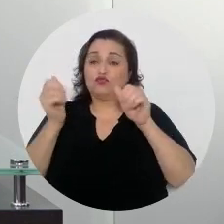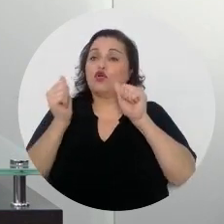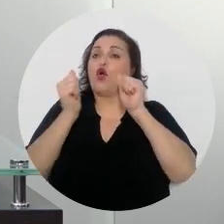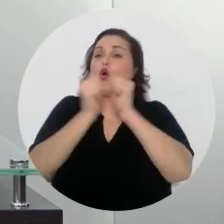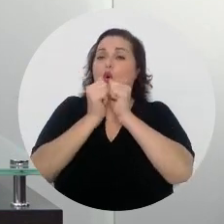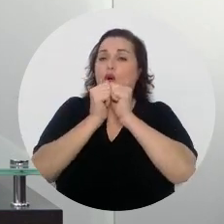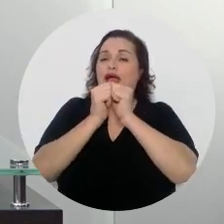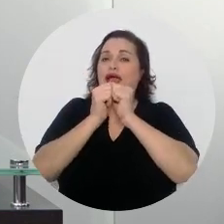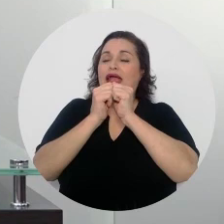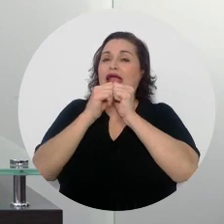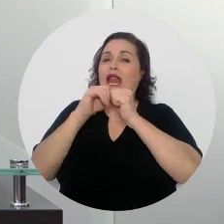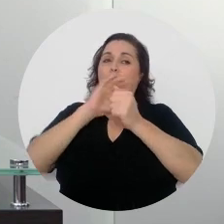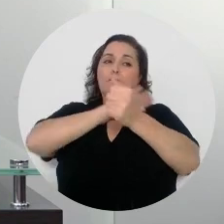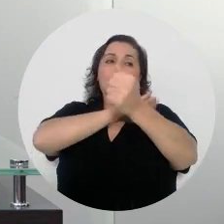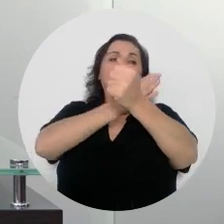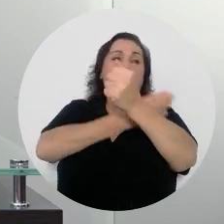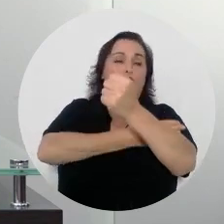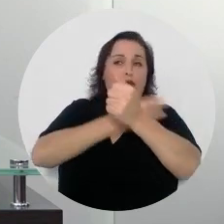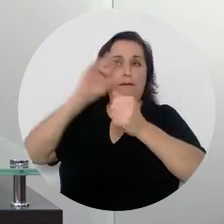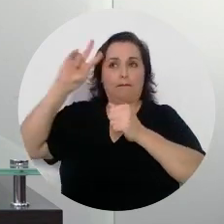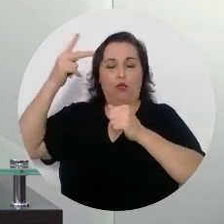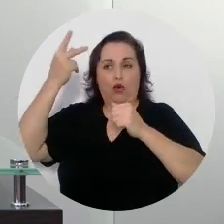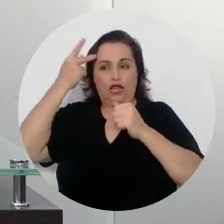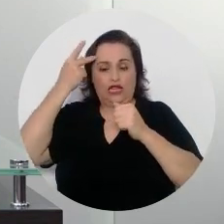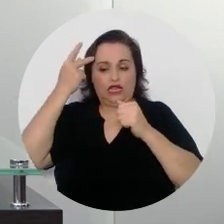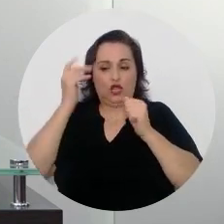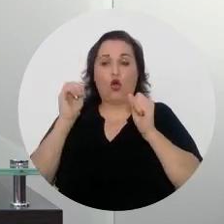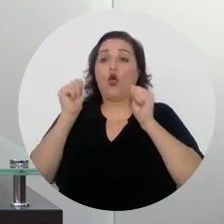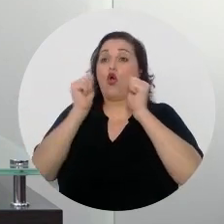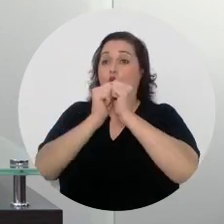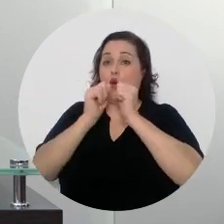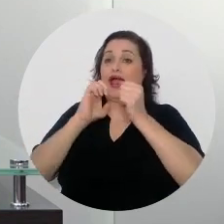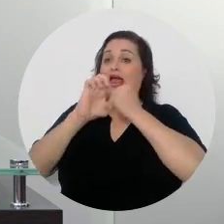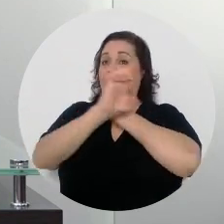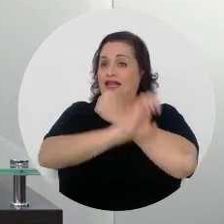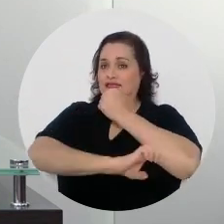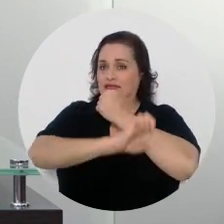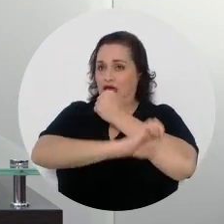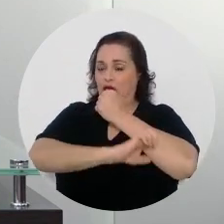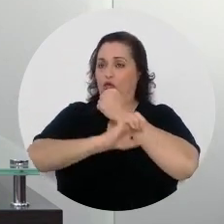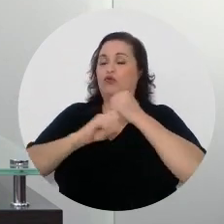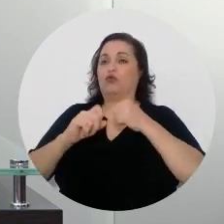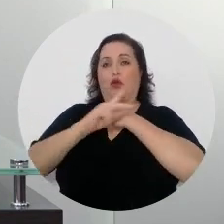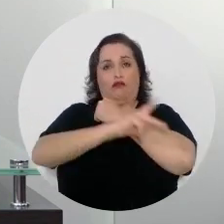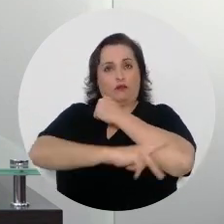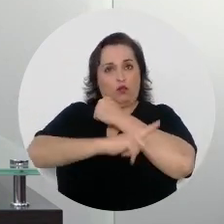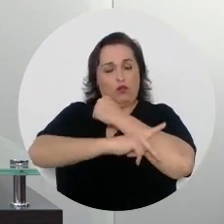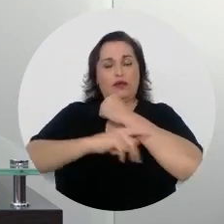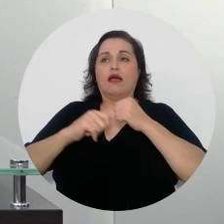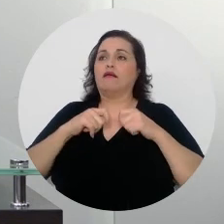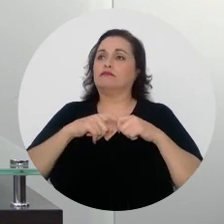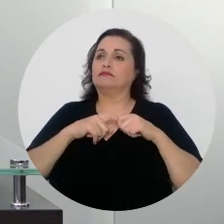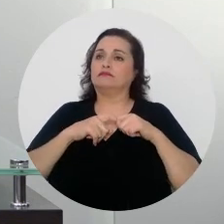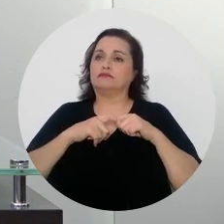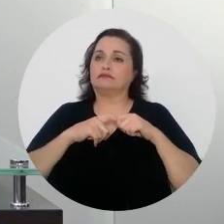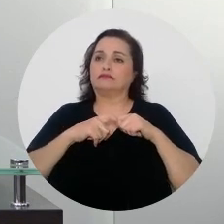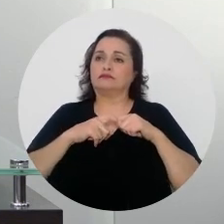ciudadanas con el poder político, es decir, con el Estado,